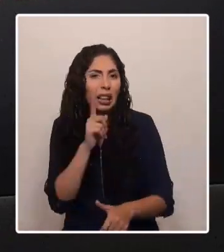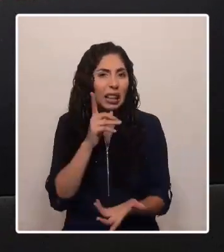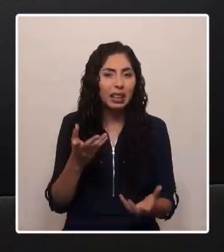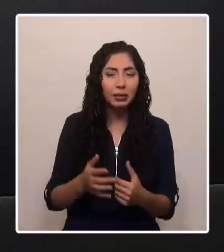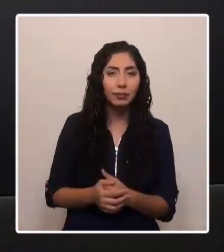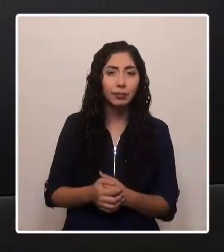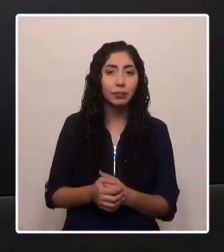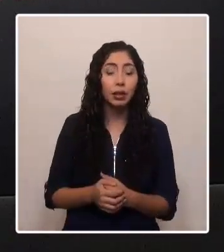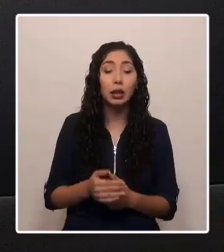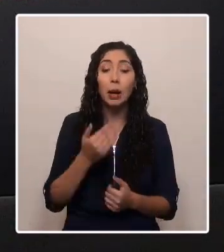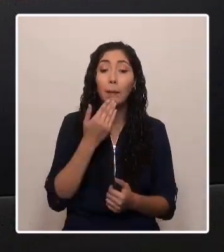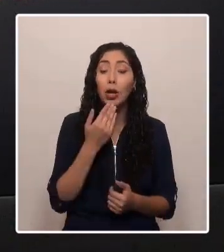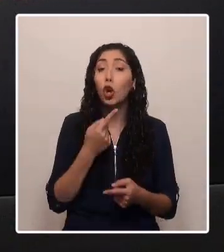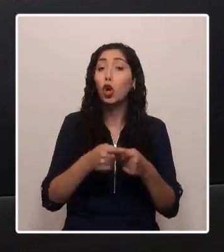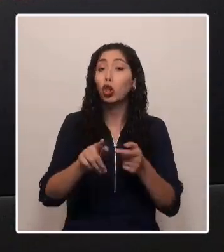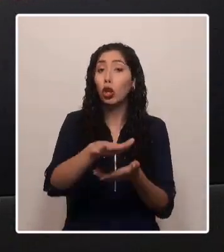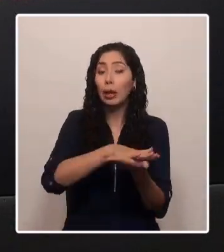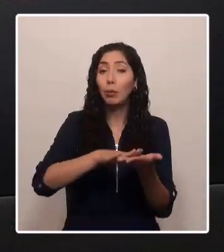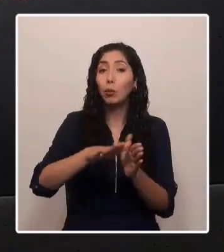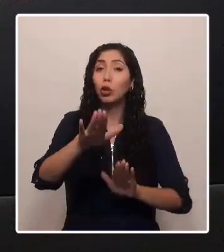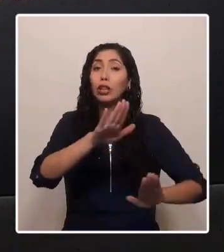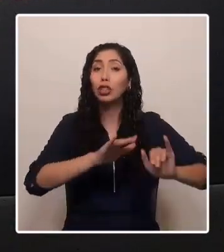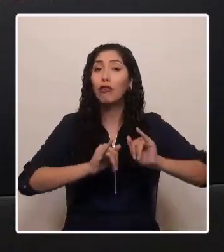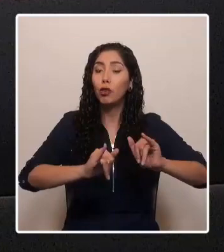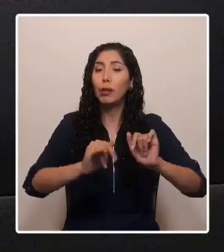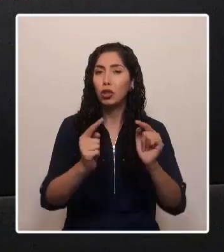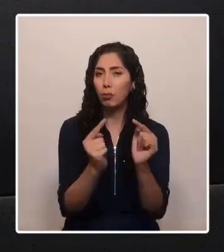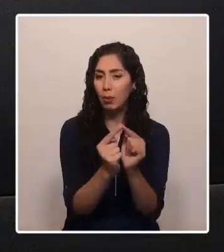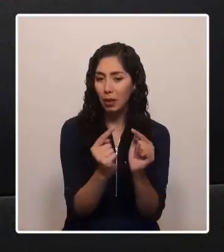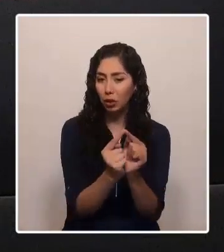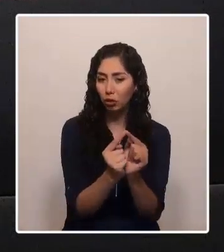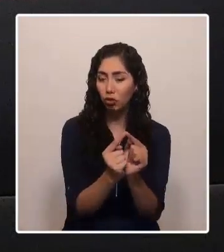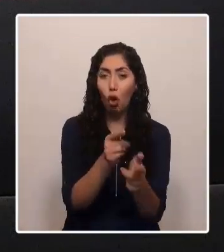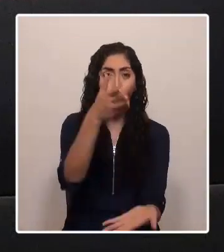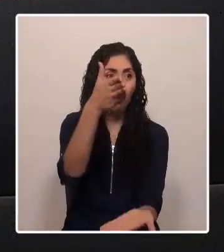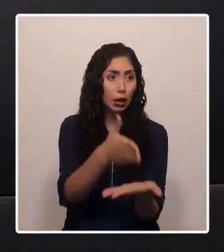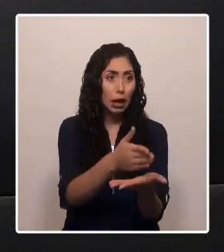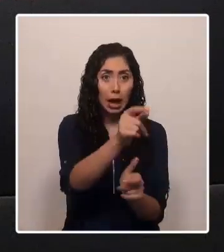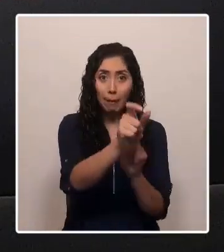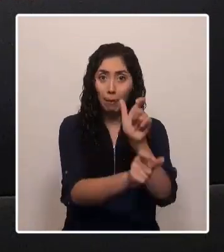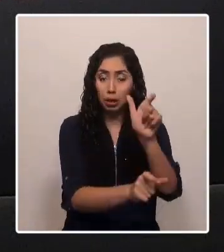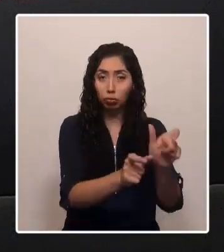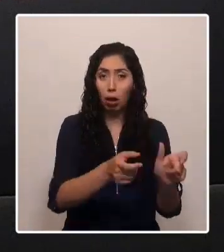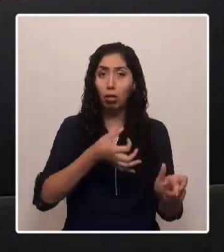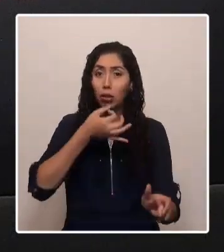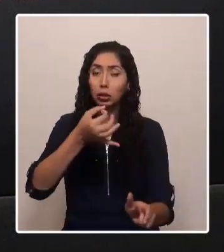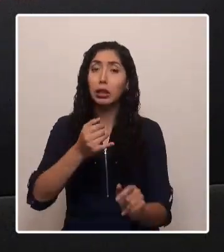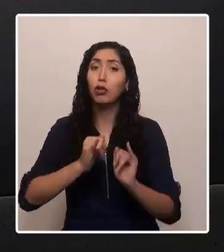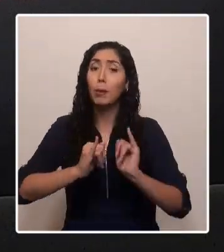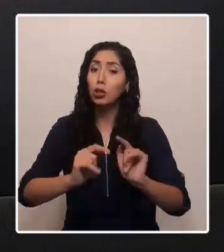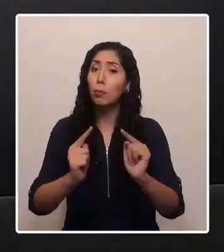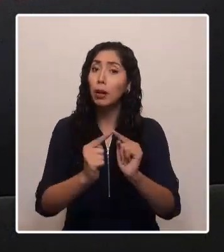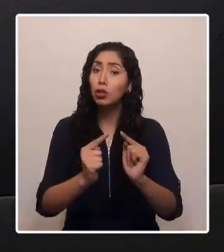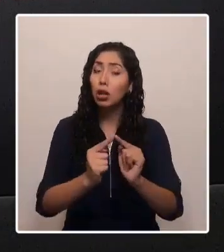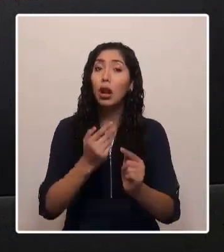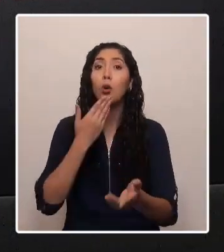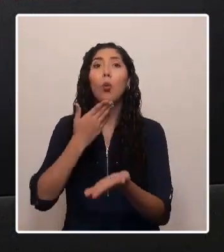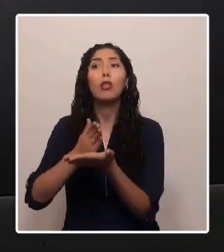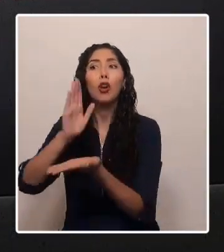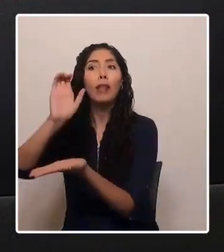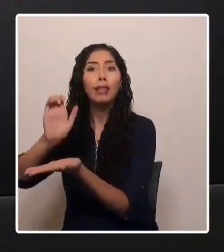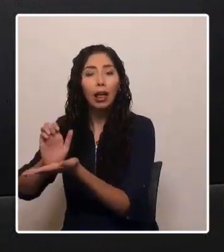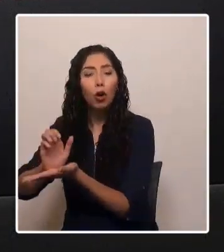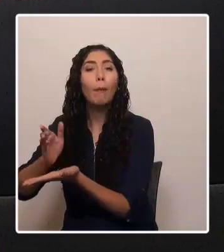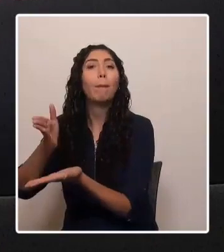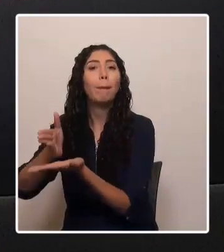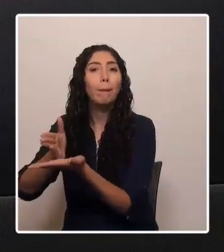datos personales, otro ejemplo, se obliga a las personas a dar acceso a datos sensibles en la medida que el Estado tenga participación en esas